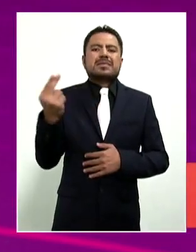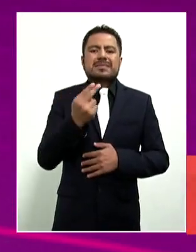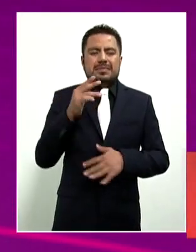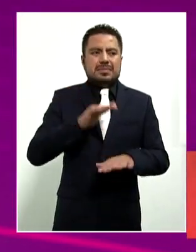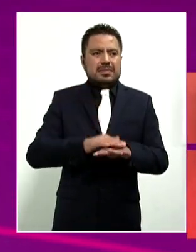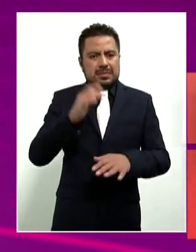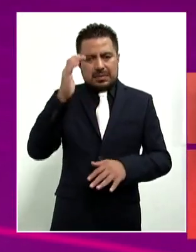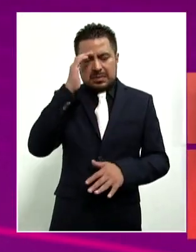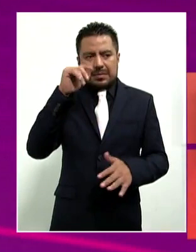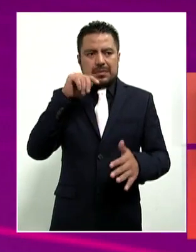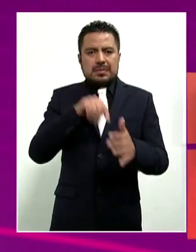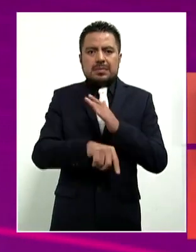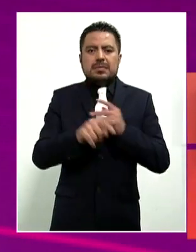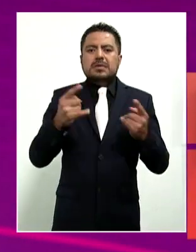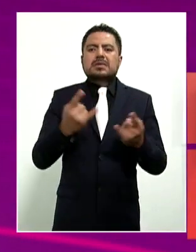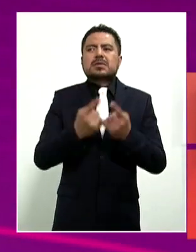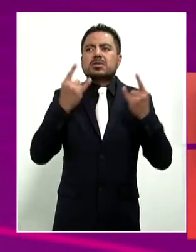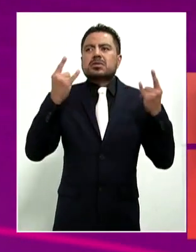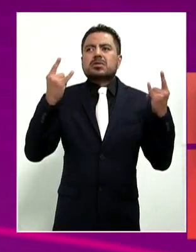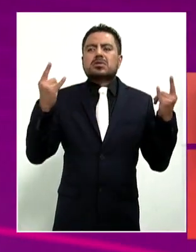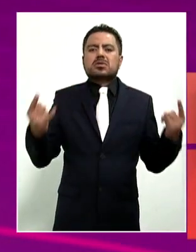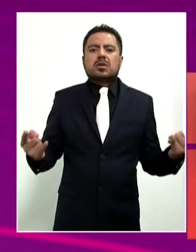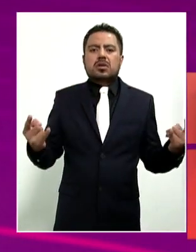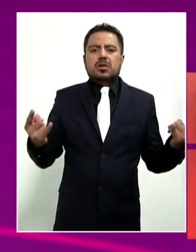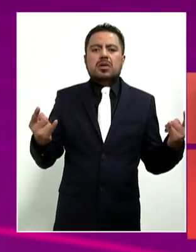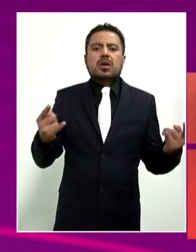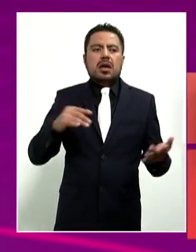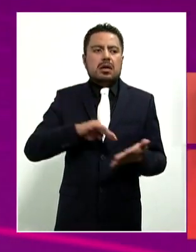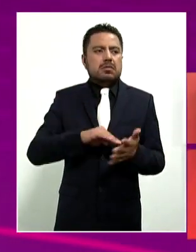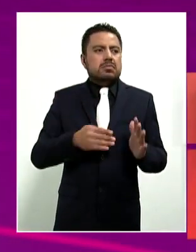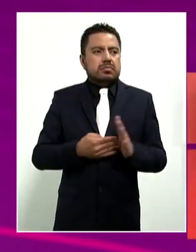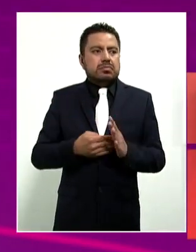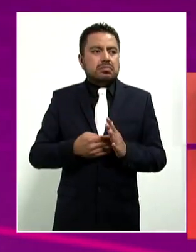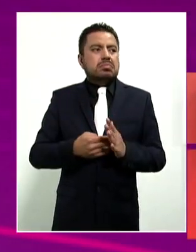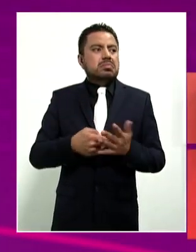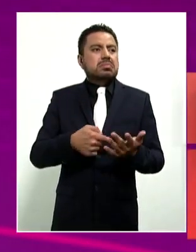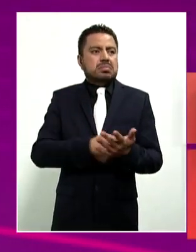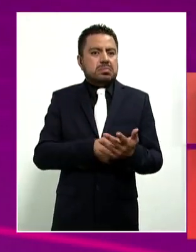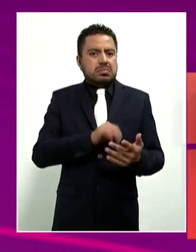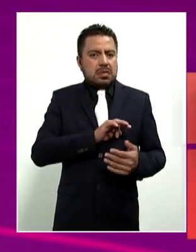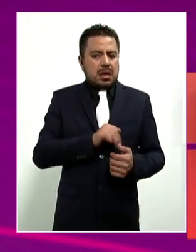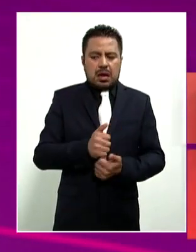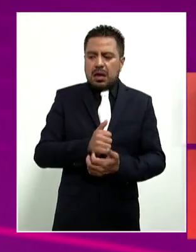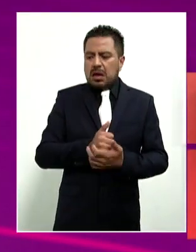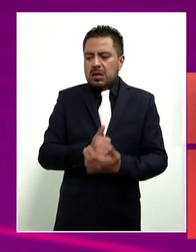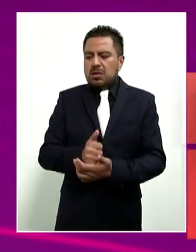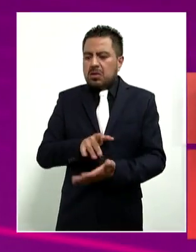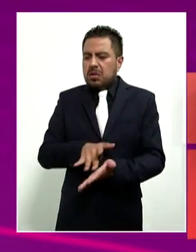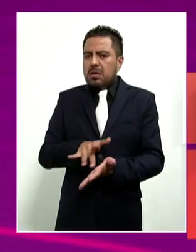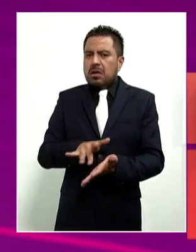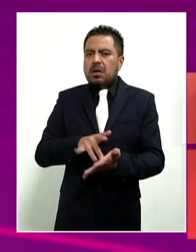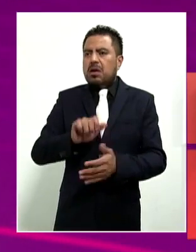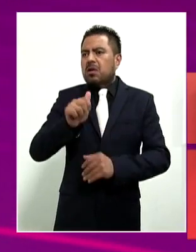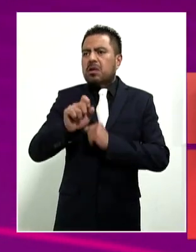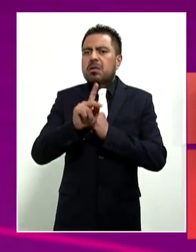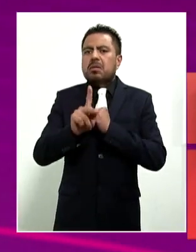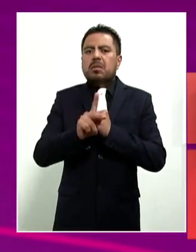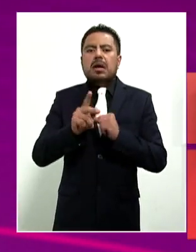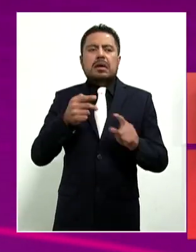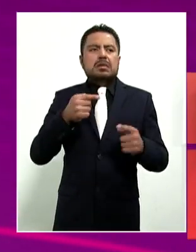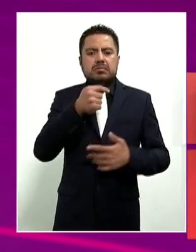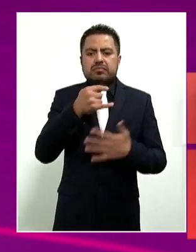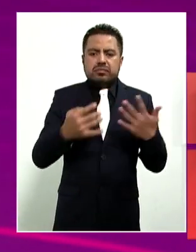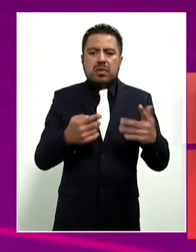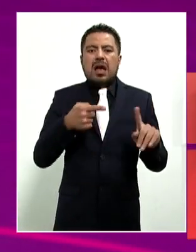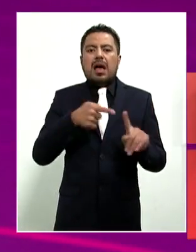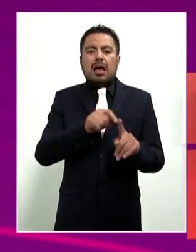mayor conocimiento de la historia de asilo en el país, y también se necesita profundizar un poquito con respecto a que las